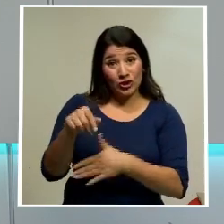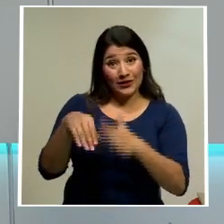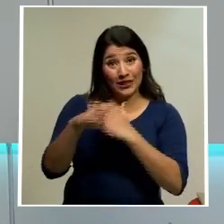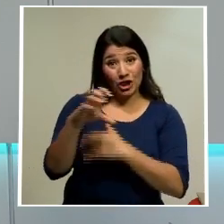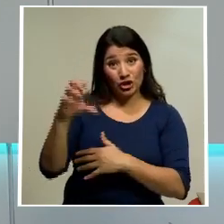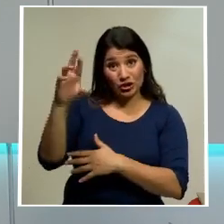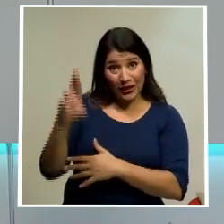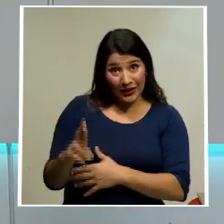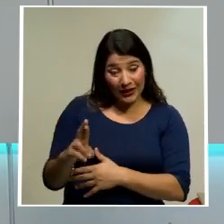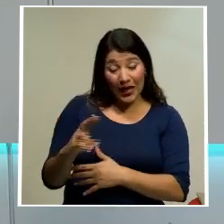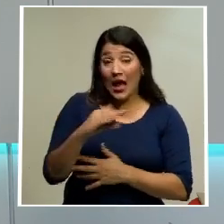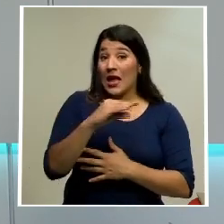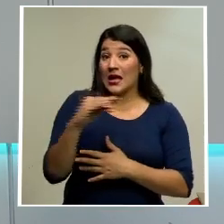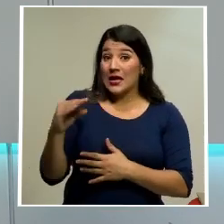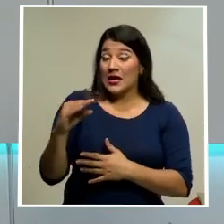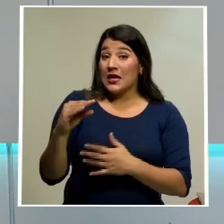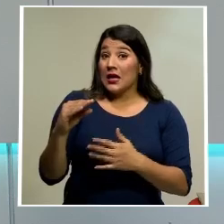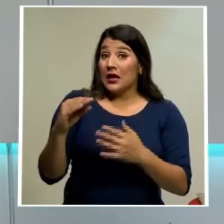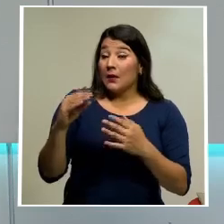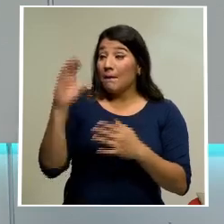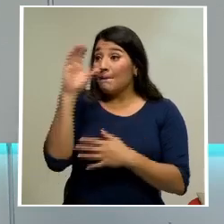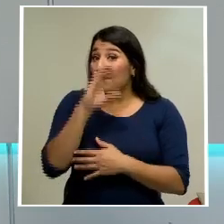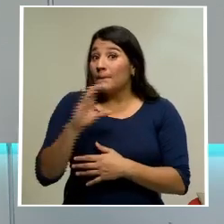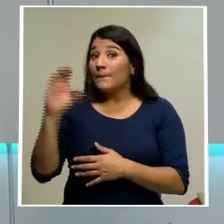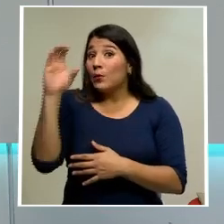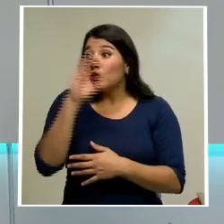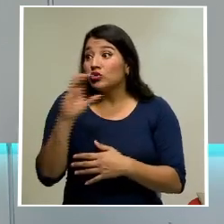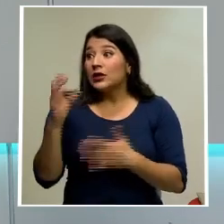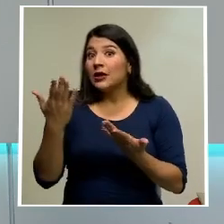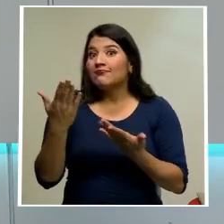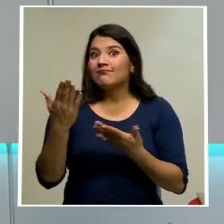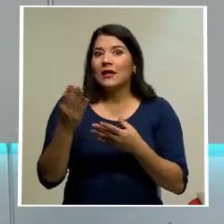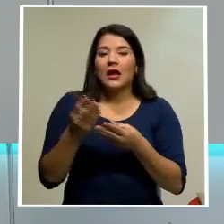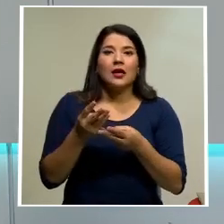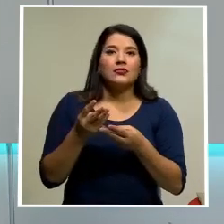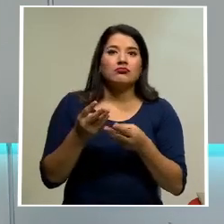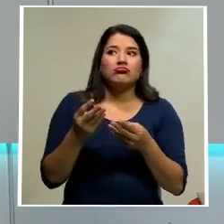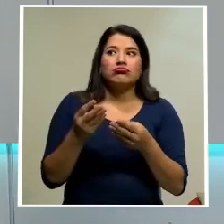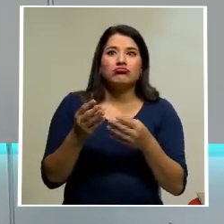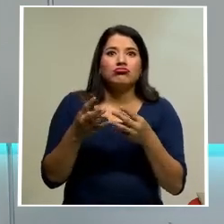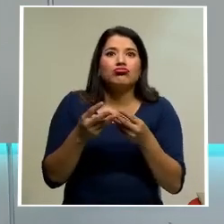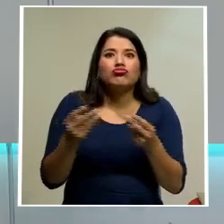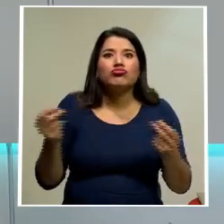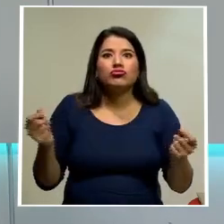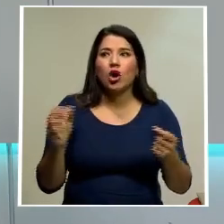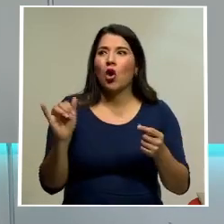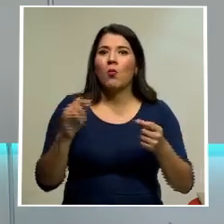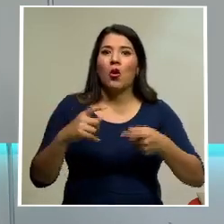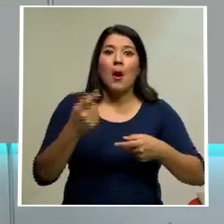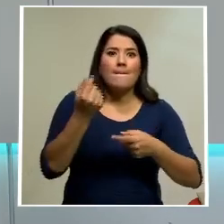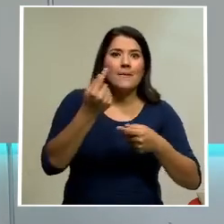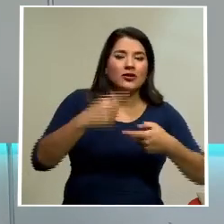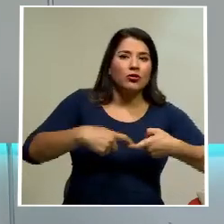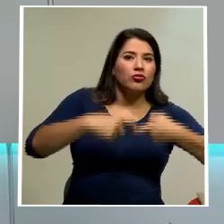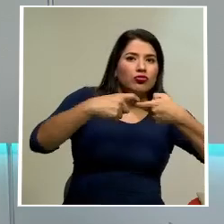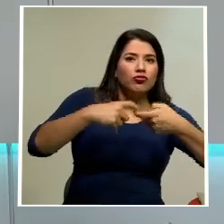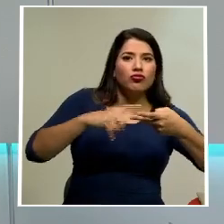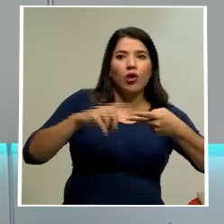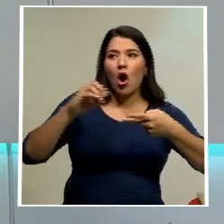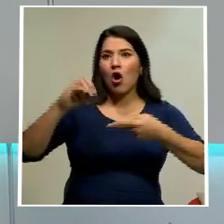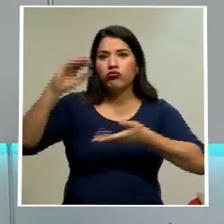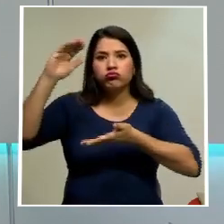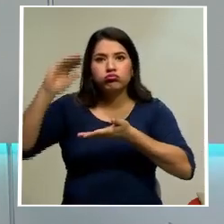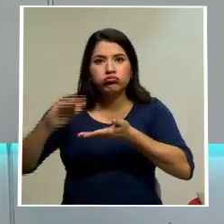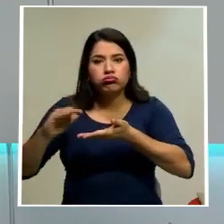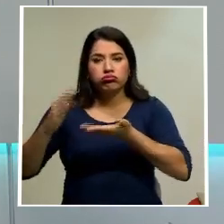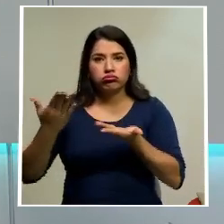y se ha buscado la opción de que de alguna manera se pueda congelar o se pueda reducir ese impuesto, pero bueno, ahora lo veíamos en la